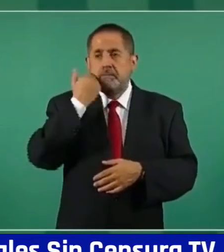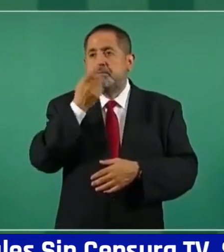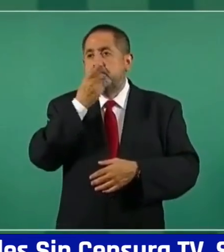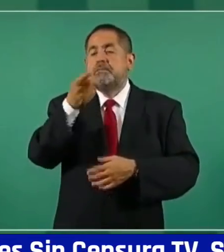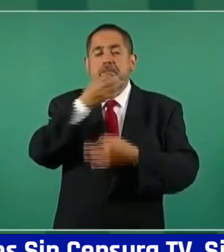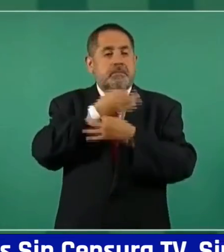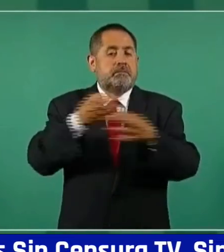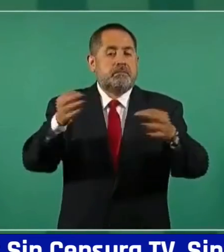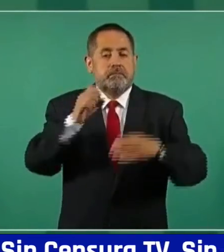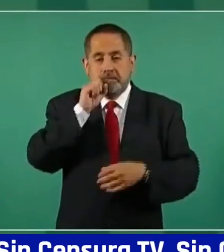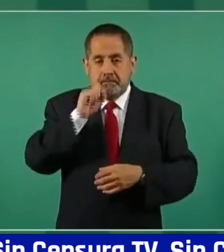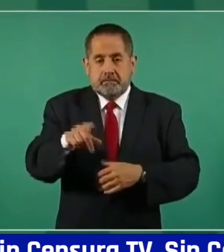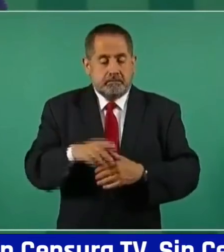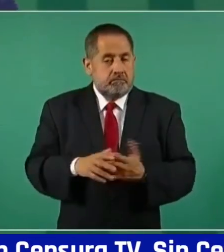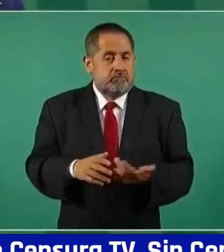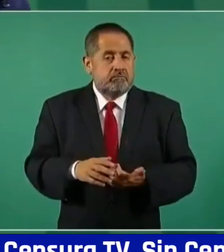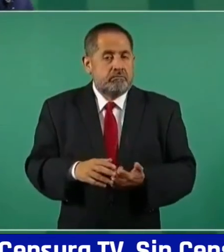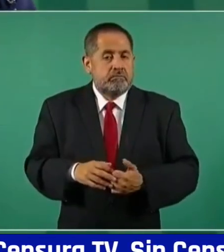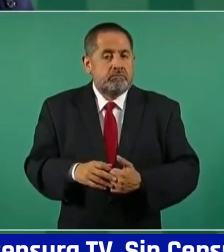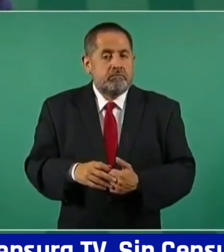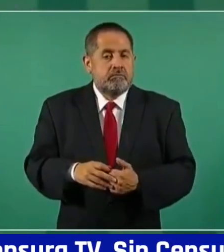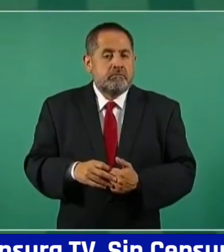decirlo, porque